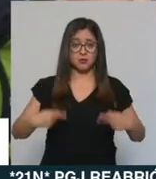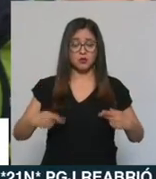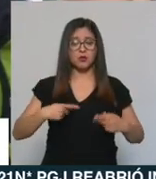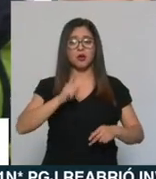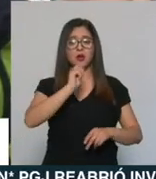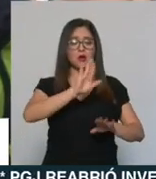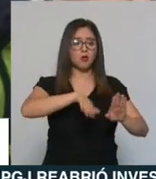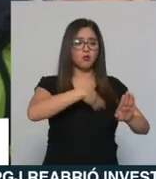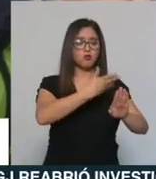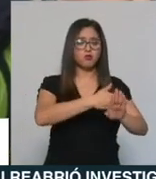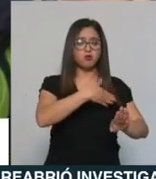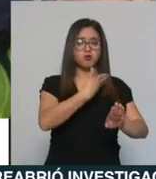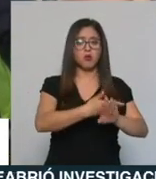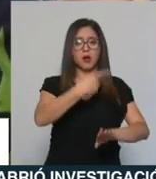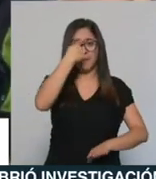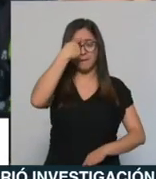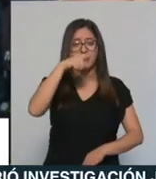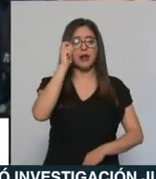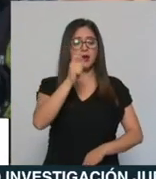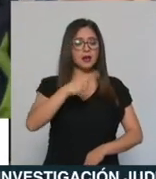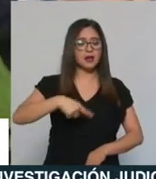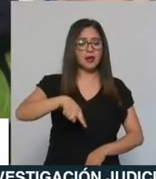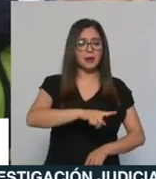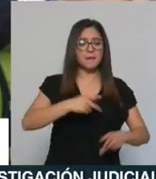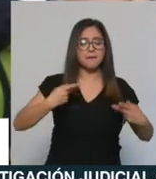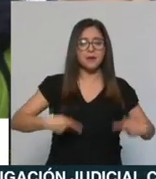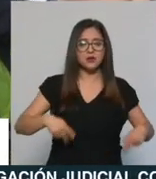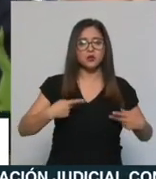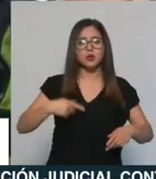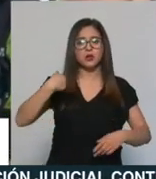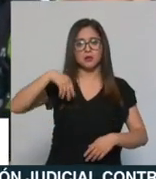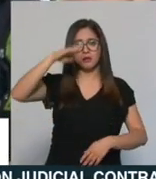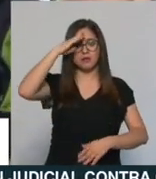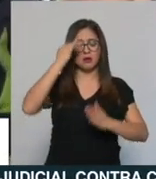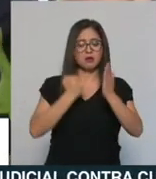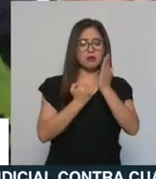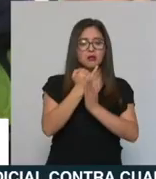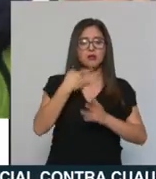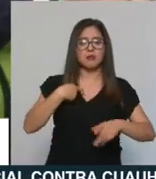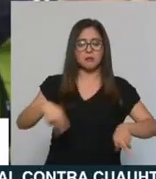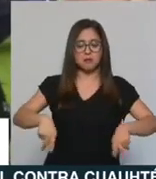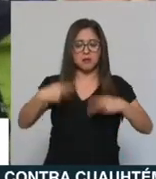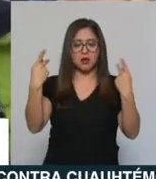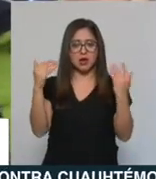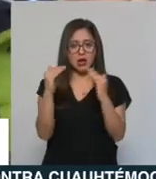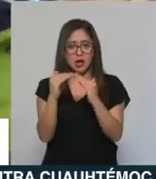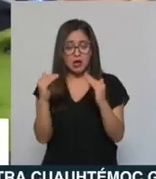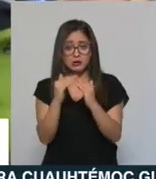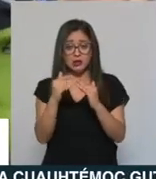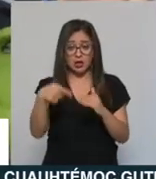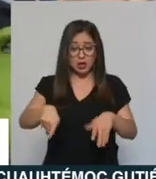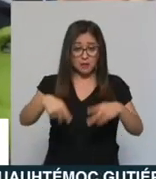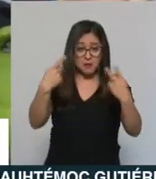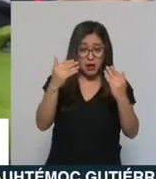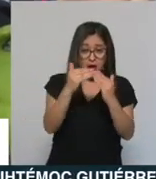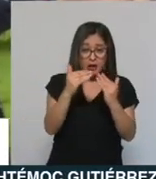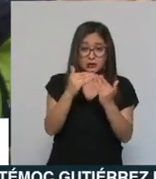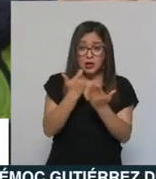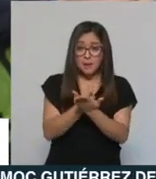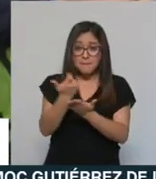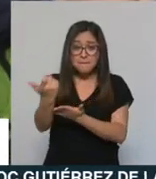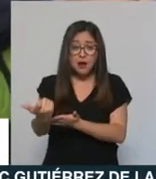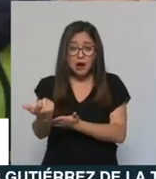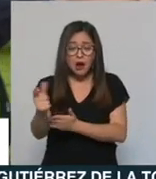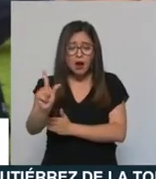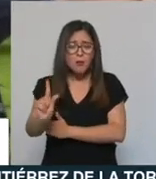para forzarlas para que vendan sus casas, sus terrenos. Se los compran a un precio ridículo y